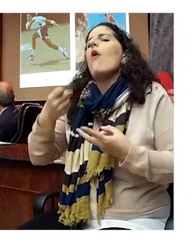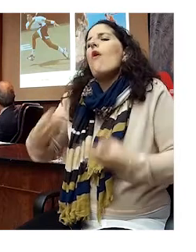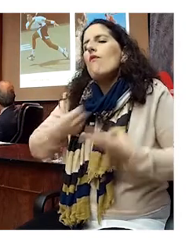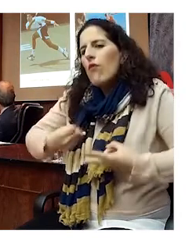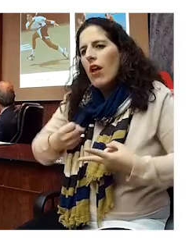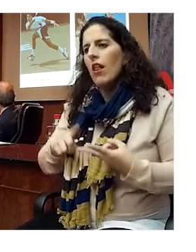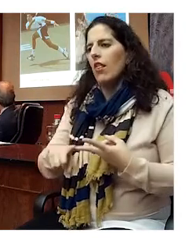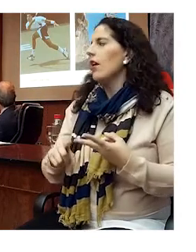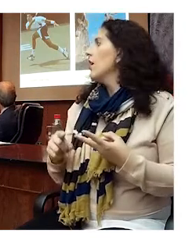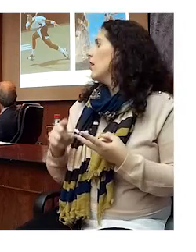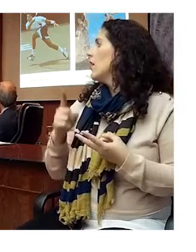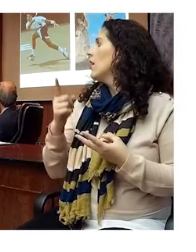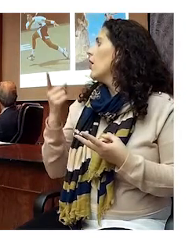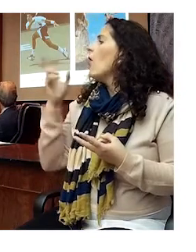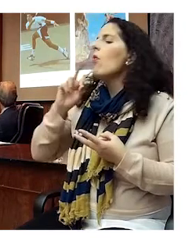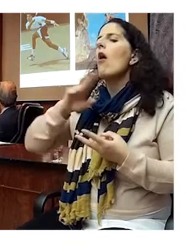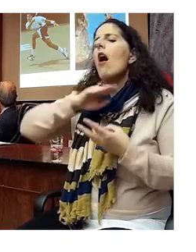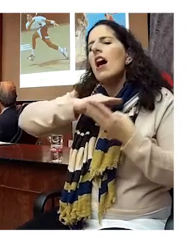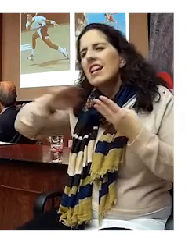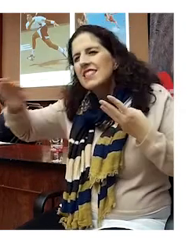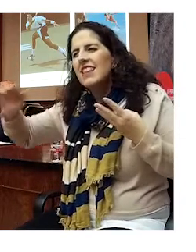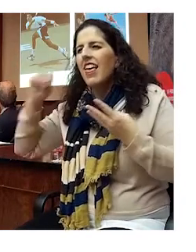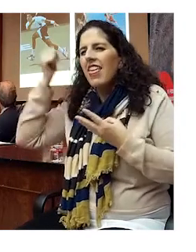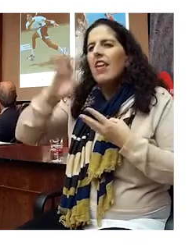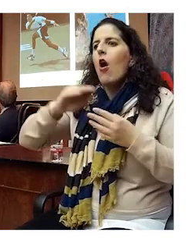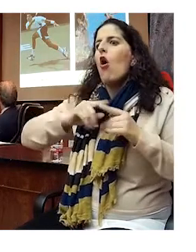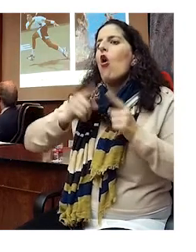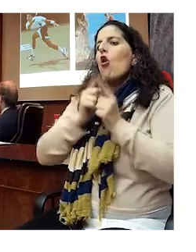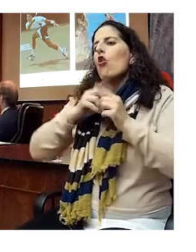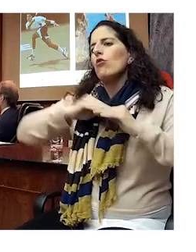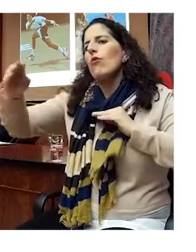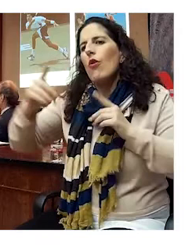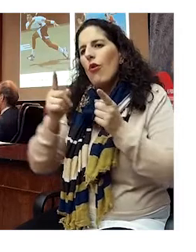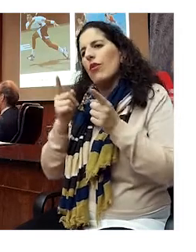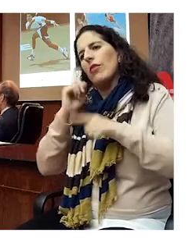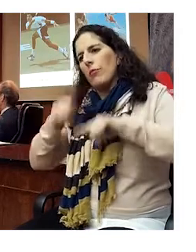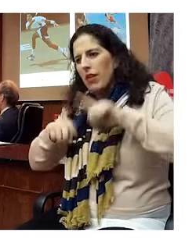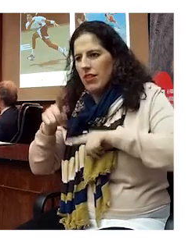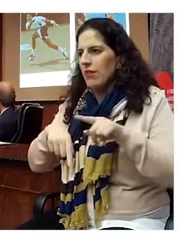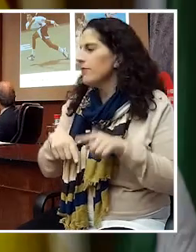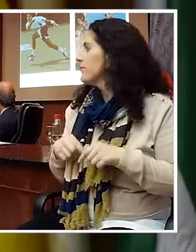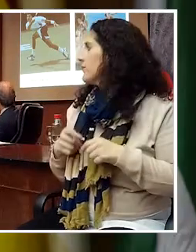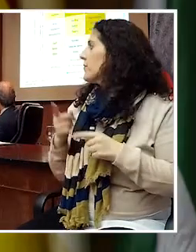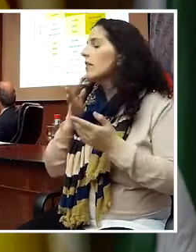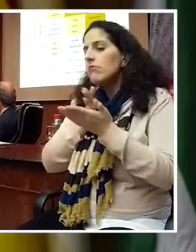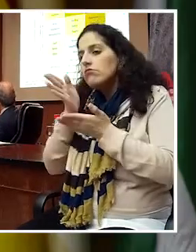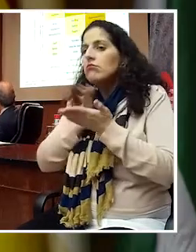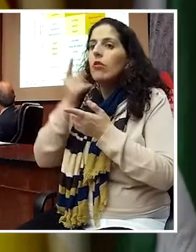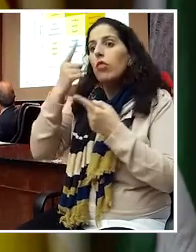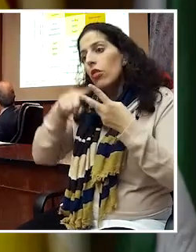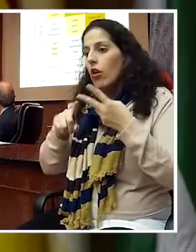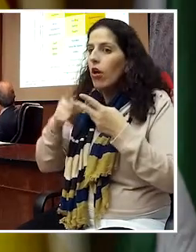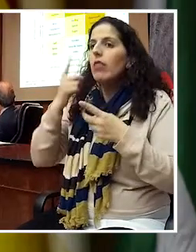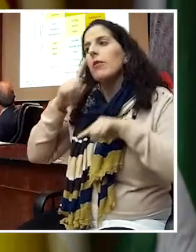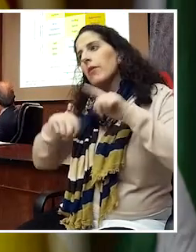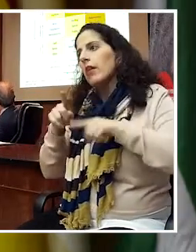se entrenan dependiendo de la resistencia anaeróbica, que depende del componente estático. En función a estos dos componentes, pues está